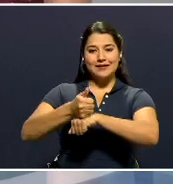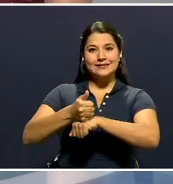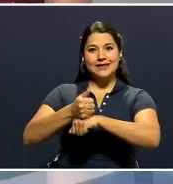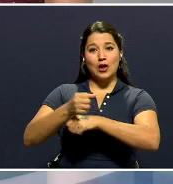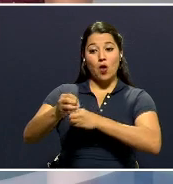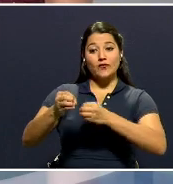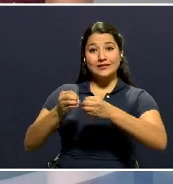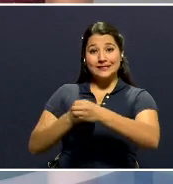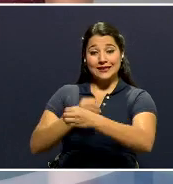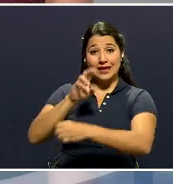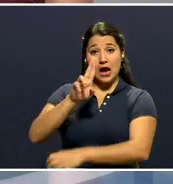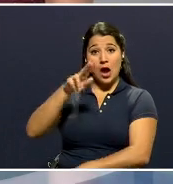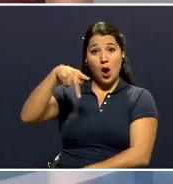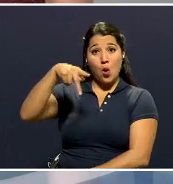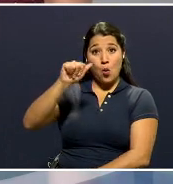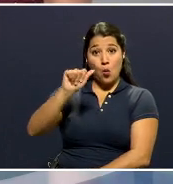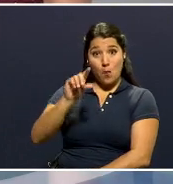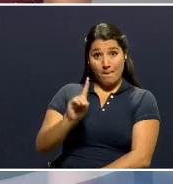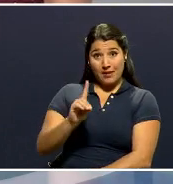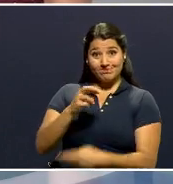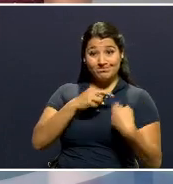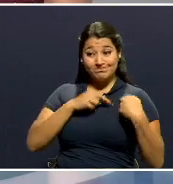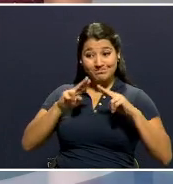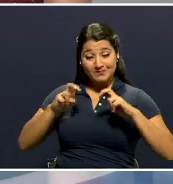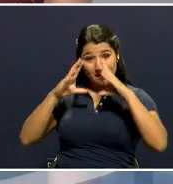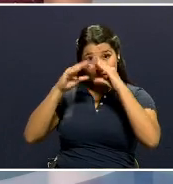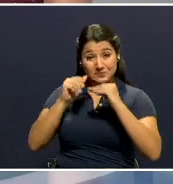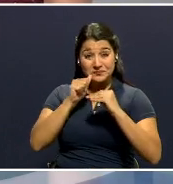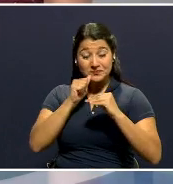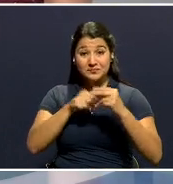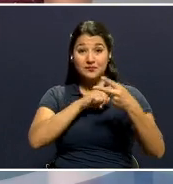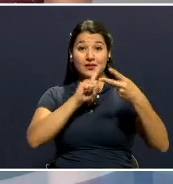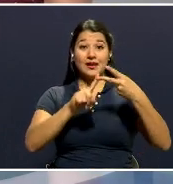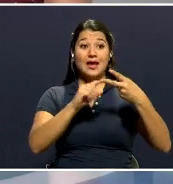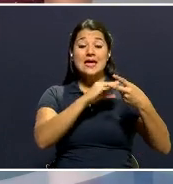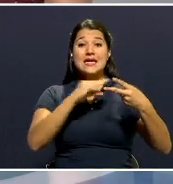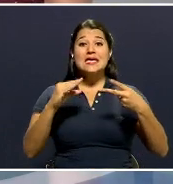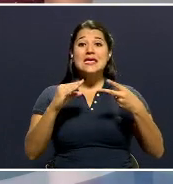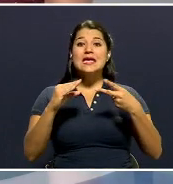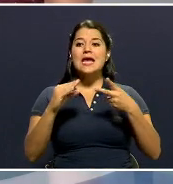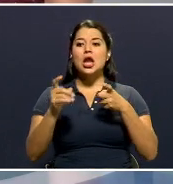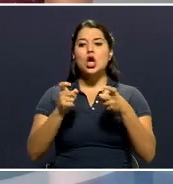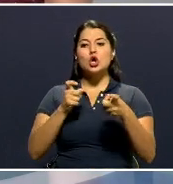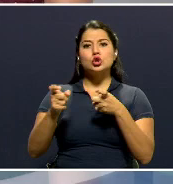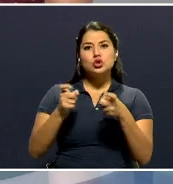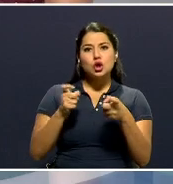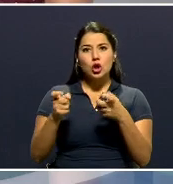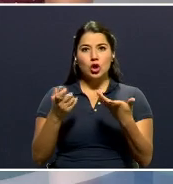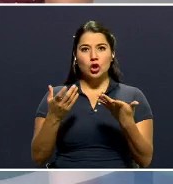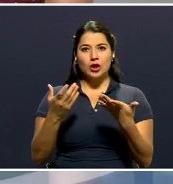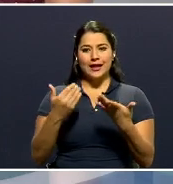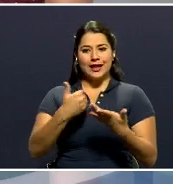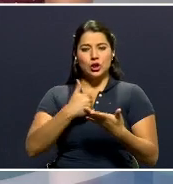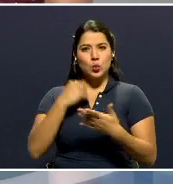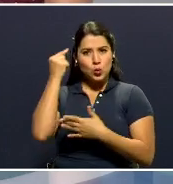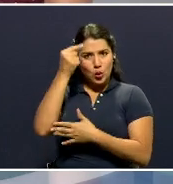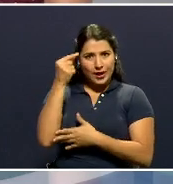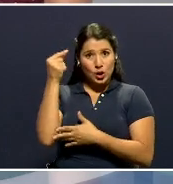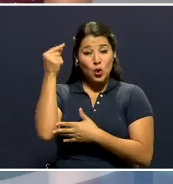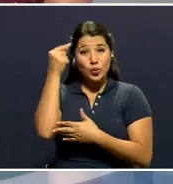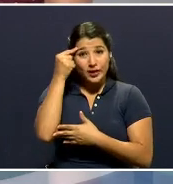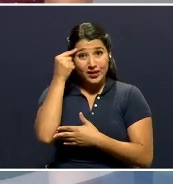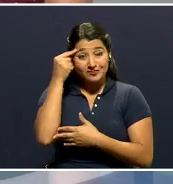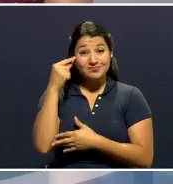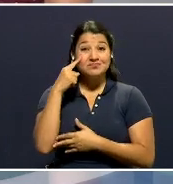UPAD, y el manejo que hizo el gobierno de la crisis que se generó, terminaron por